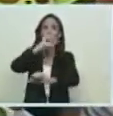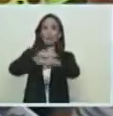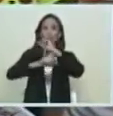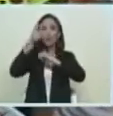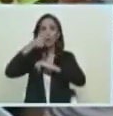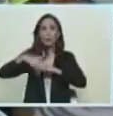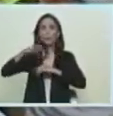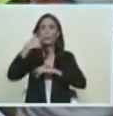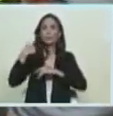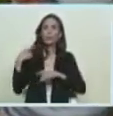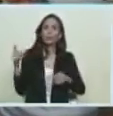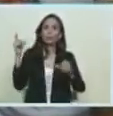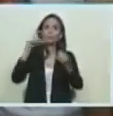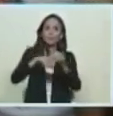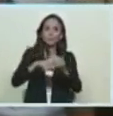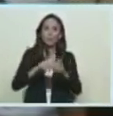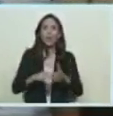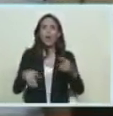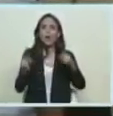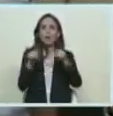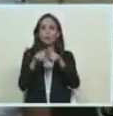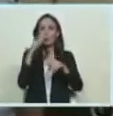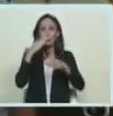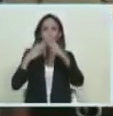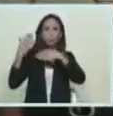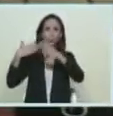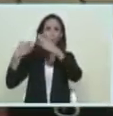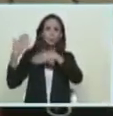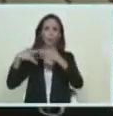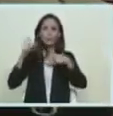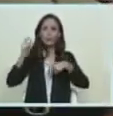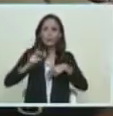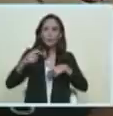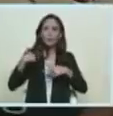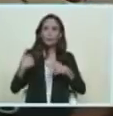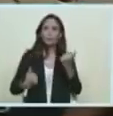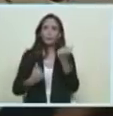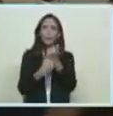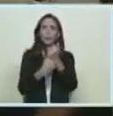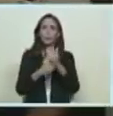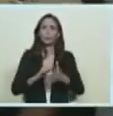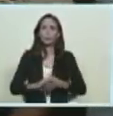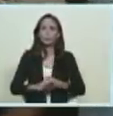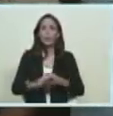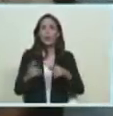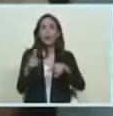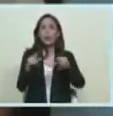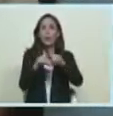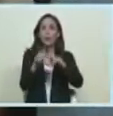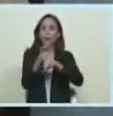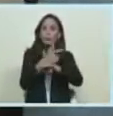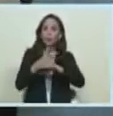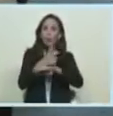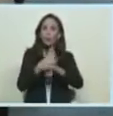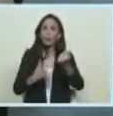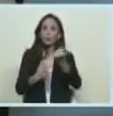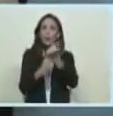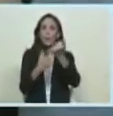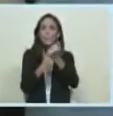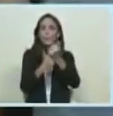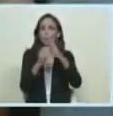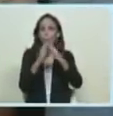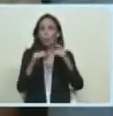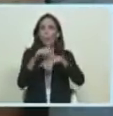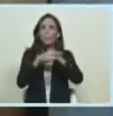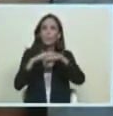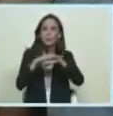esta patria nuestra los ha parido por millones cuando los ha necesitado. Es por eso que el Estado Mayor de la Juventud, el Ministerio del Poder Popular para